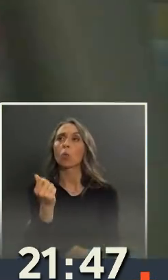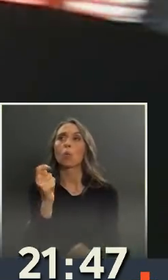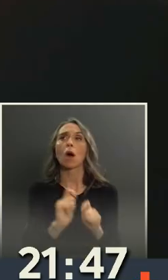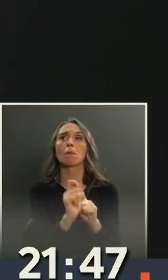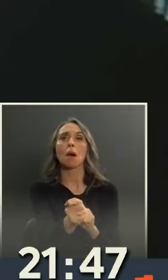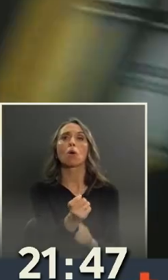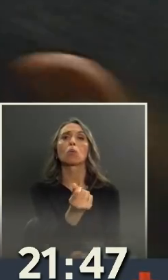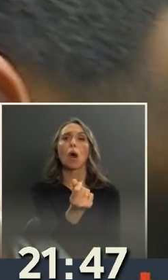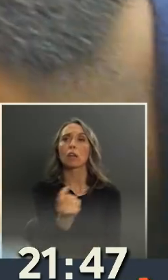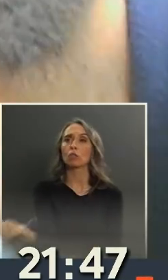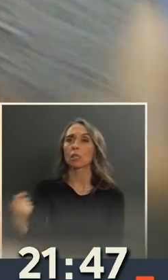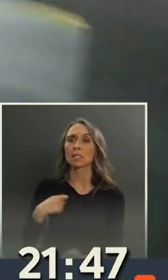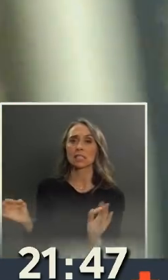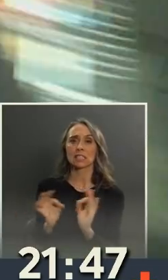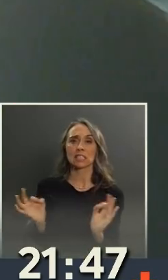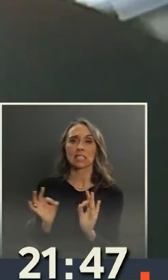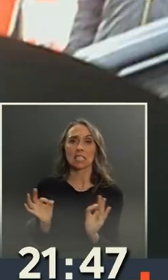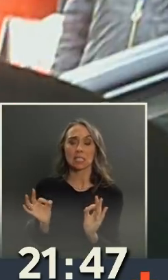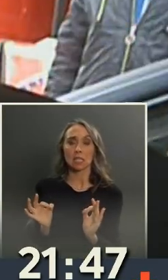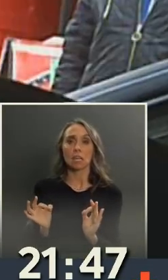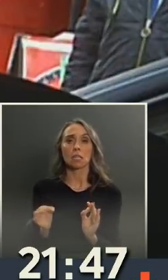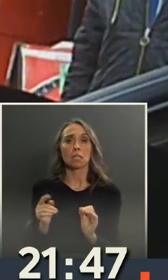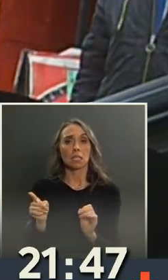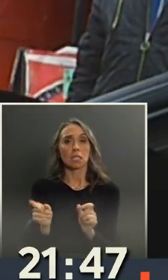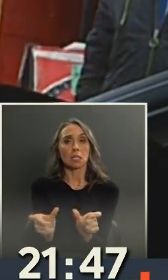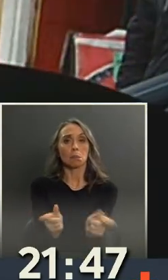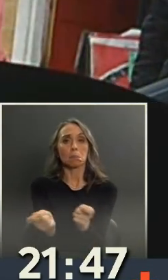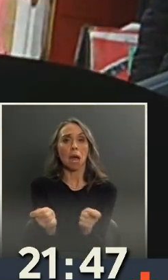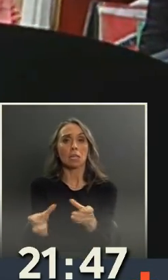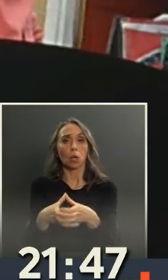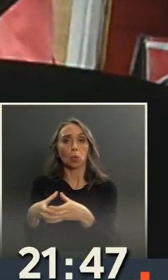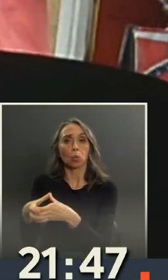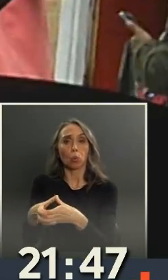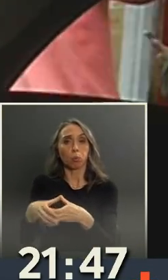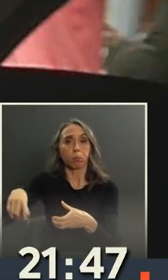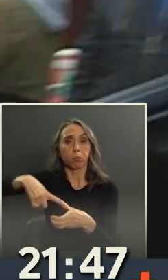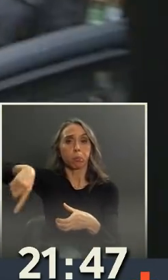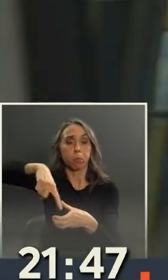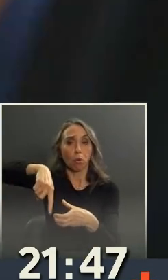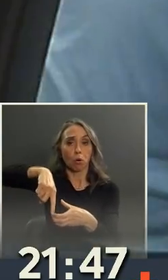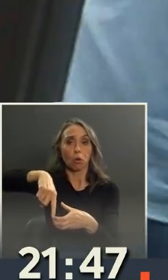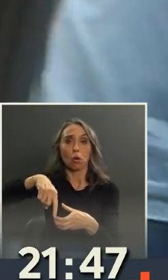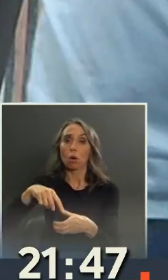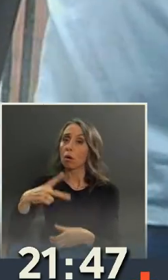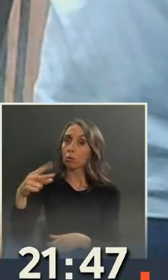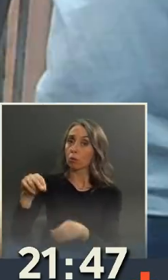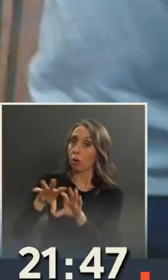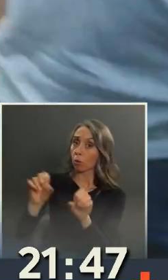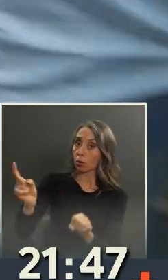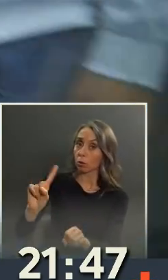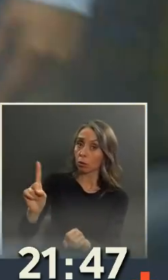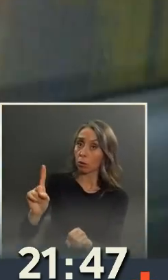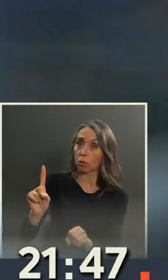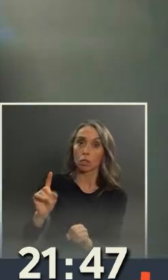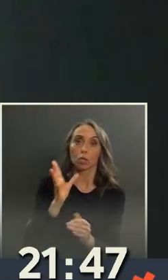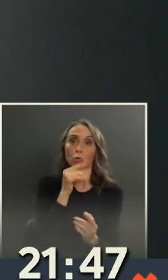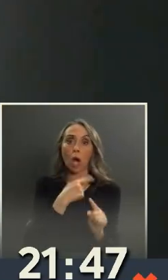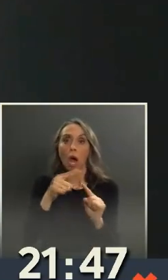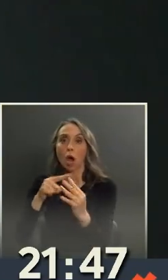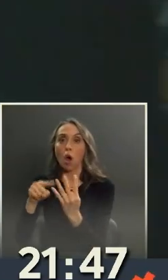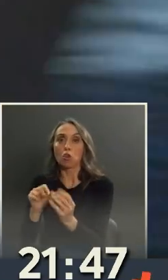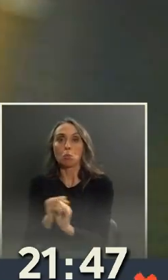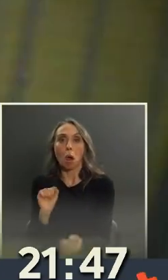¿Cuánto te pagó Alejandro, hermano? No me ha pagado nada, hermano. Es un mundo controlado por estas bandas donde si algo no le parece, hay pocas opciones de